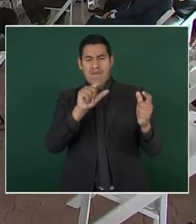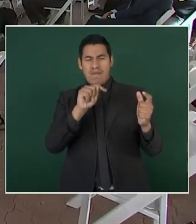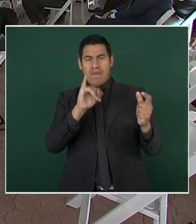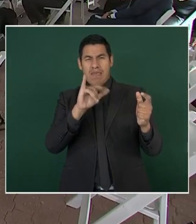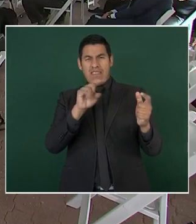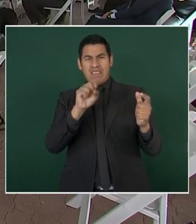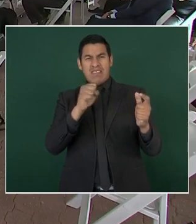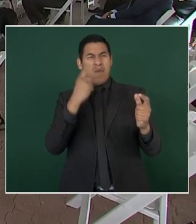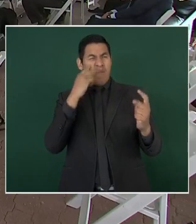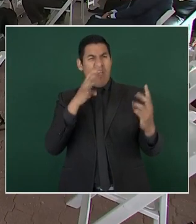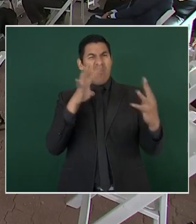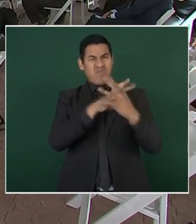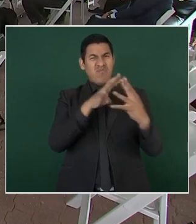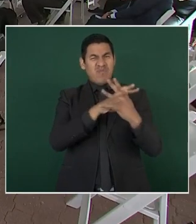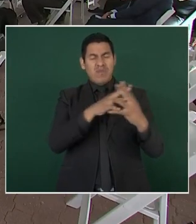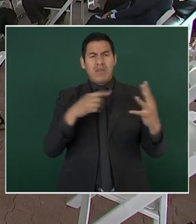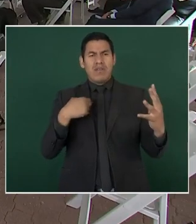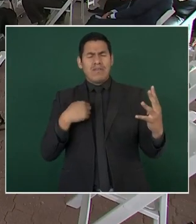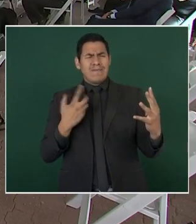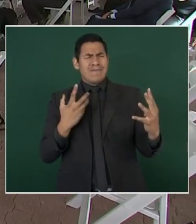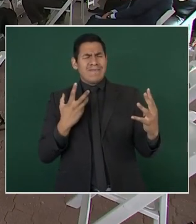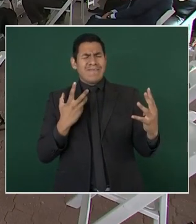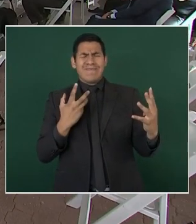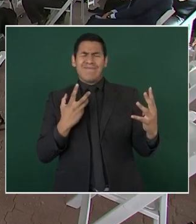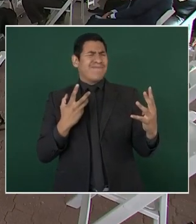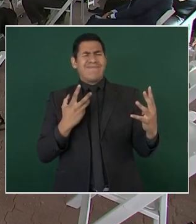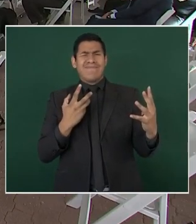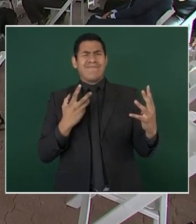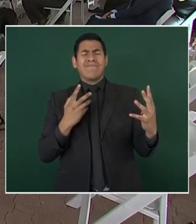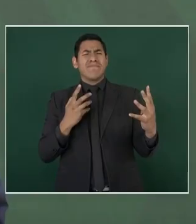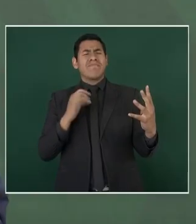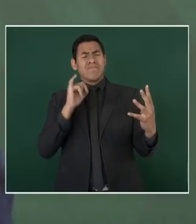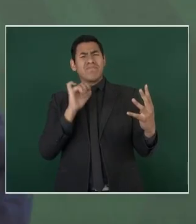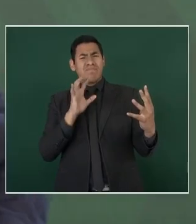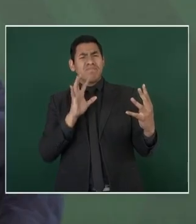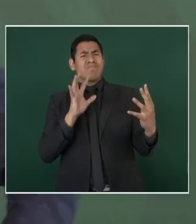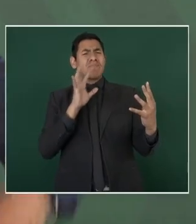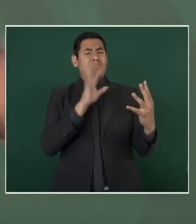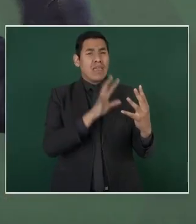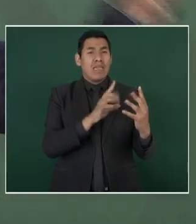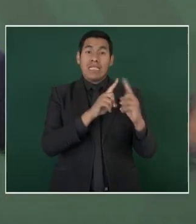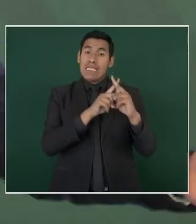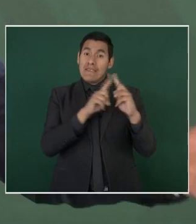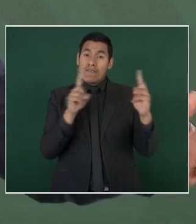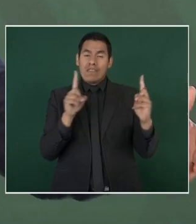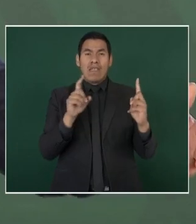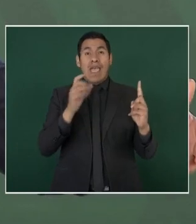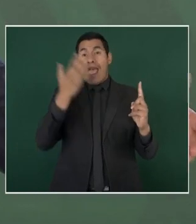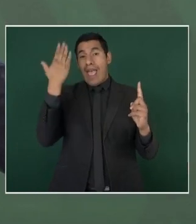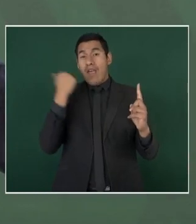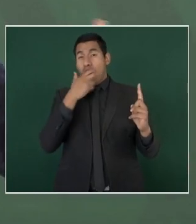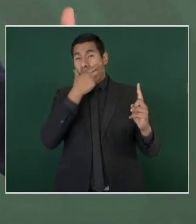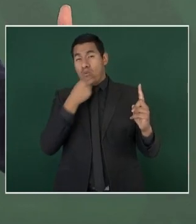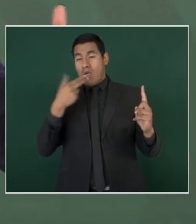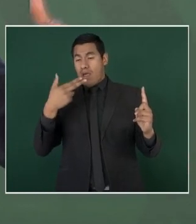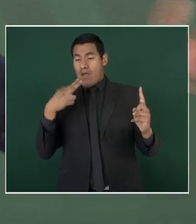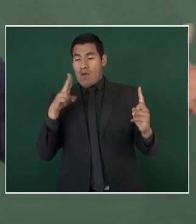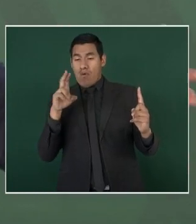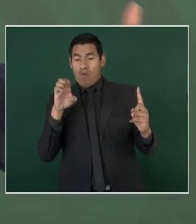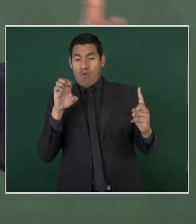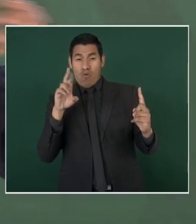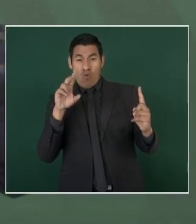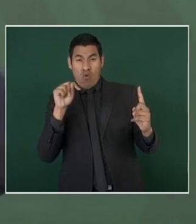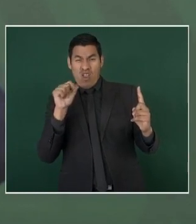él se porta muy bien con ellos, muy distinto a lo que hacía Huerta en